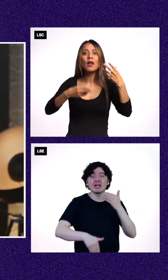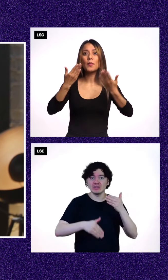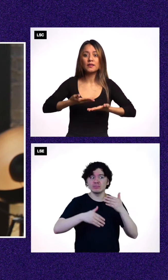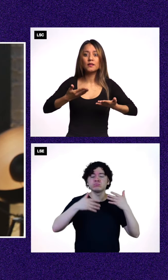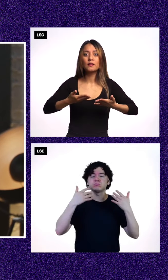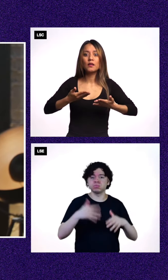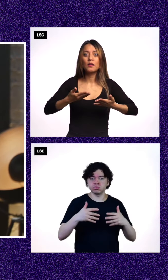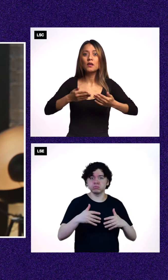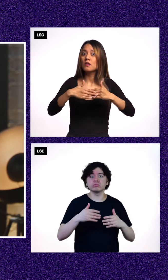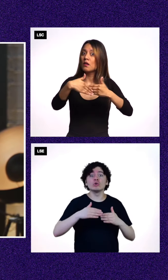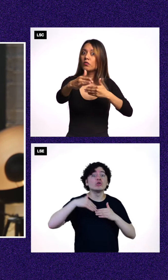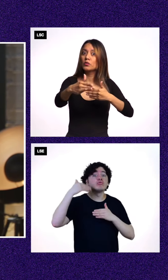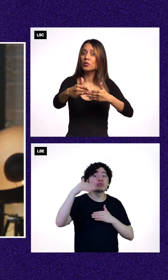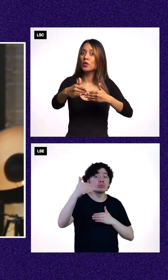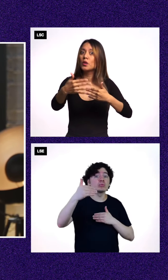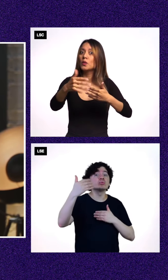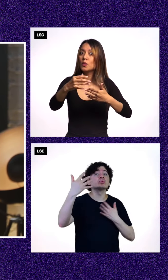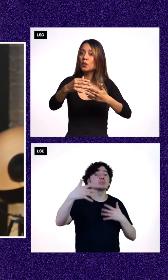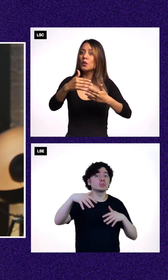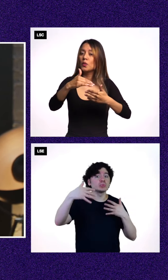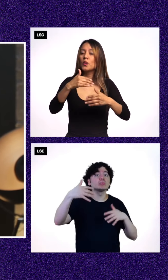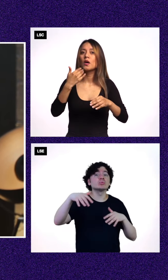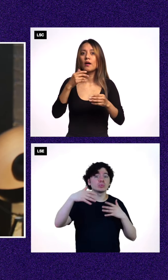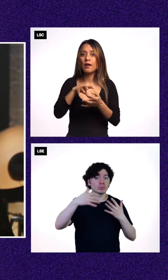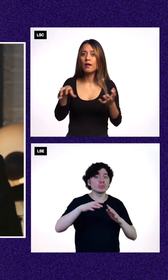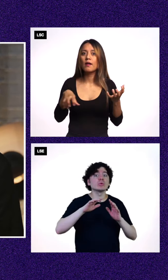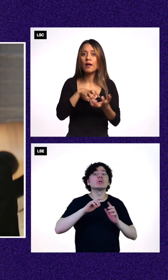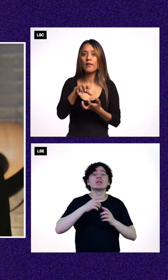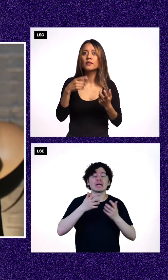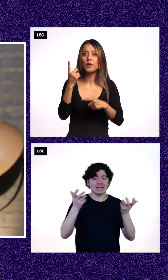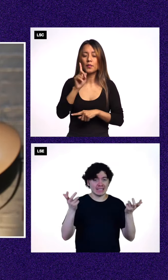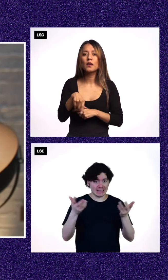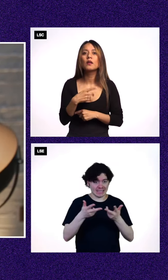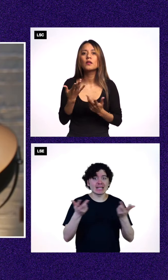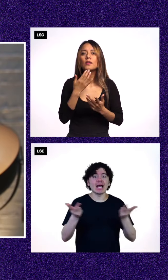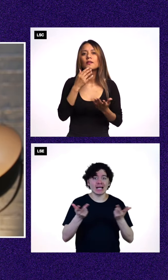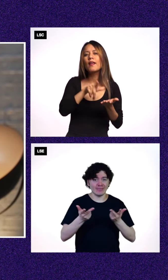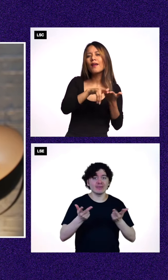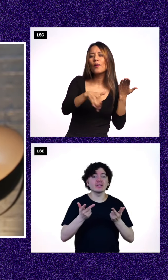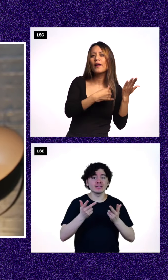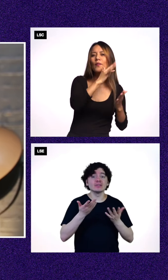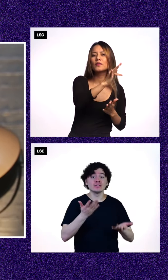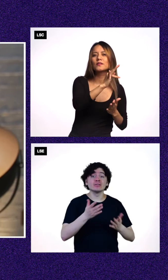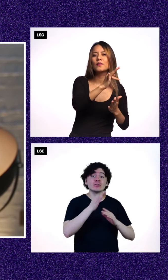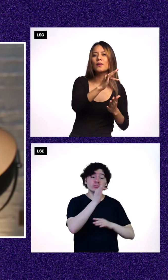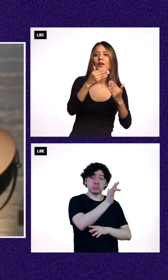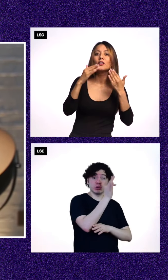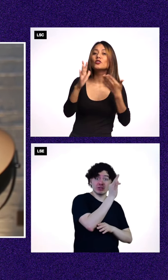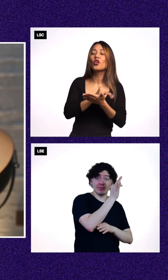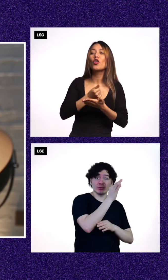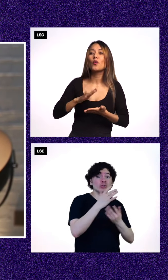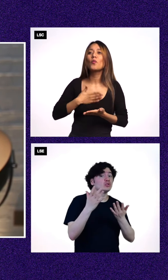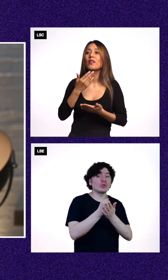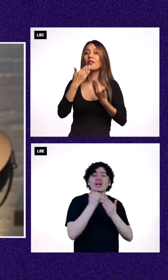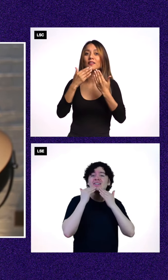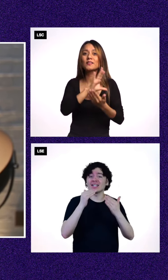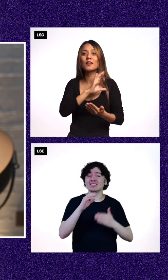el futuro. El ánimo, en cambio, es un lenguaje de sí se puede. Todo lo puedo en Cristo que me